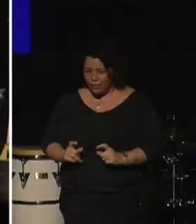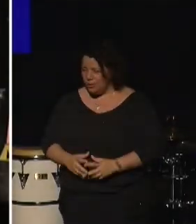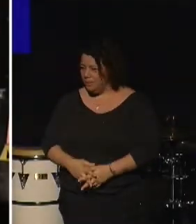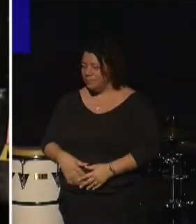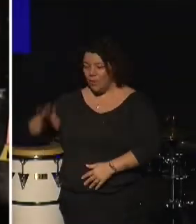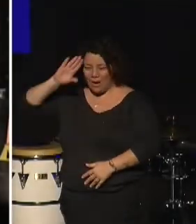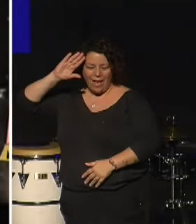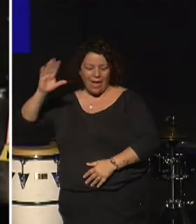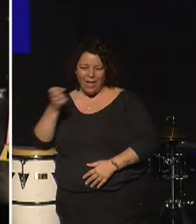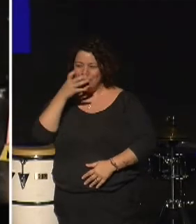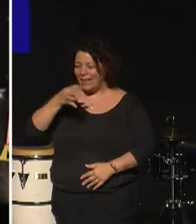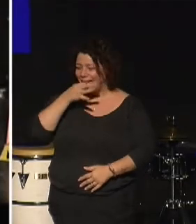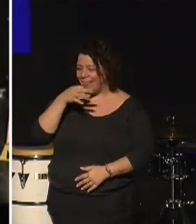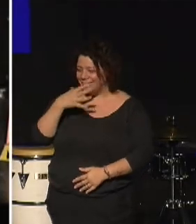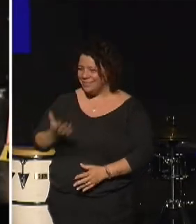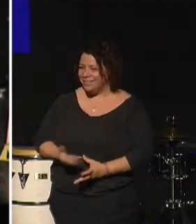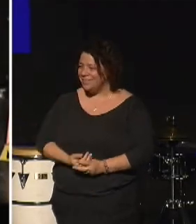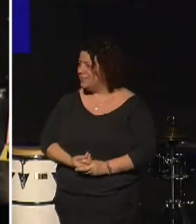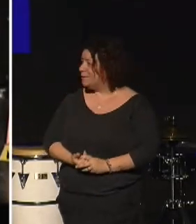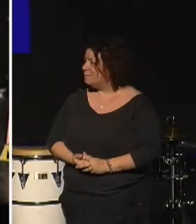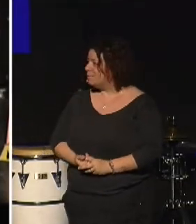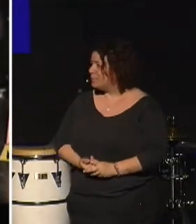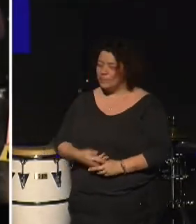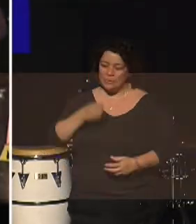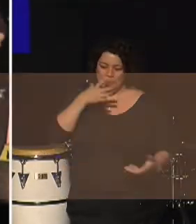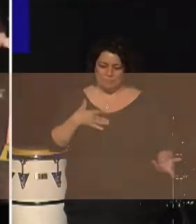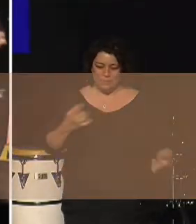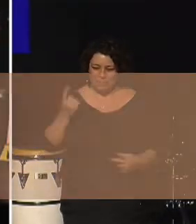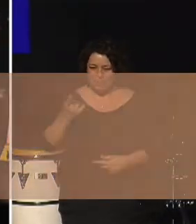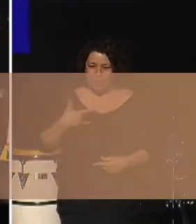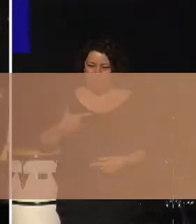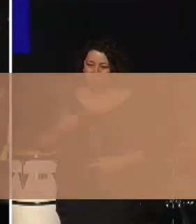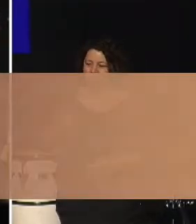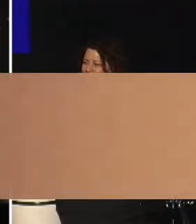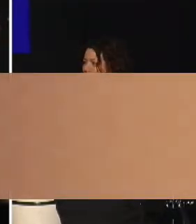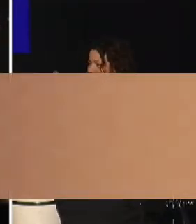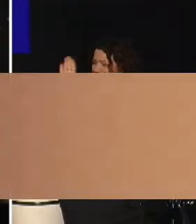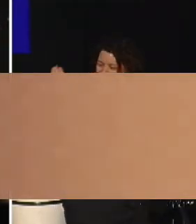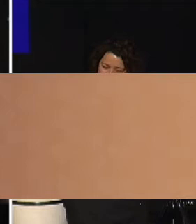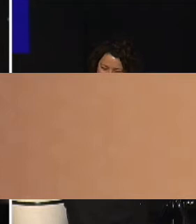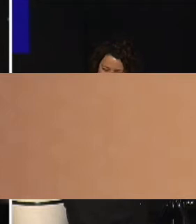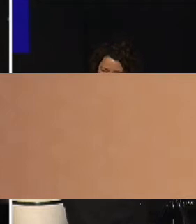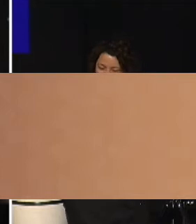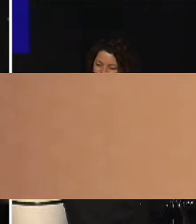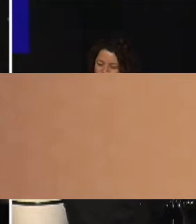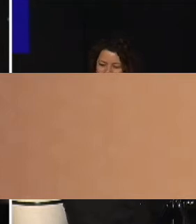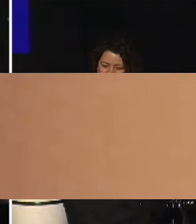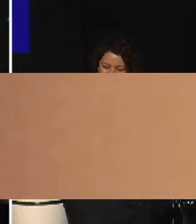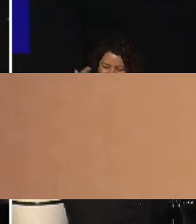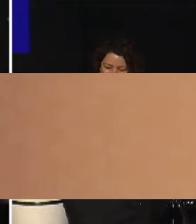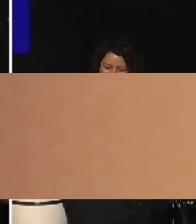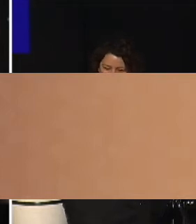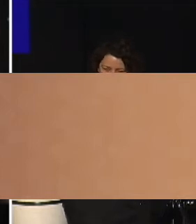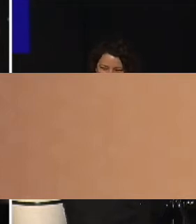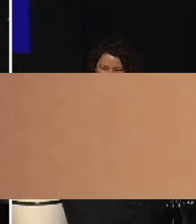Hola, buenas tardes. Bueno, lo primero, muchas gracias por esa presentación, porque me ha dejado estupendamente ya, sin que yo tenga que